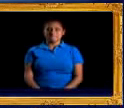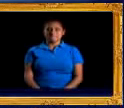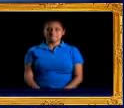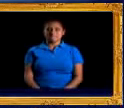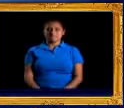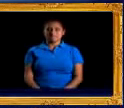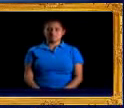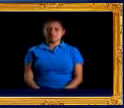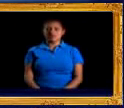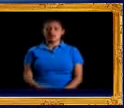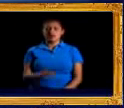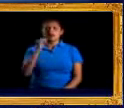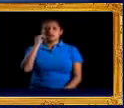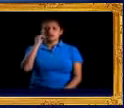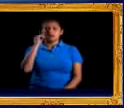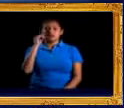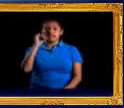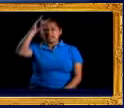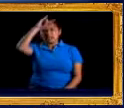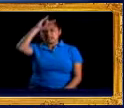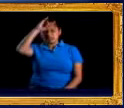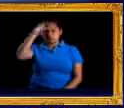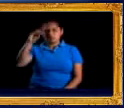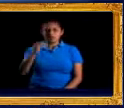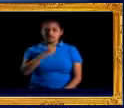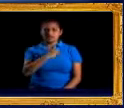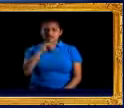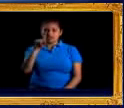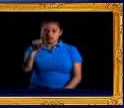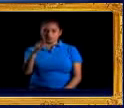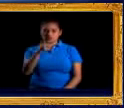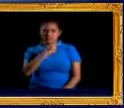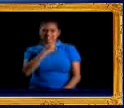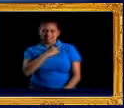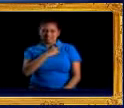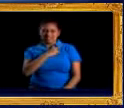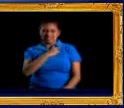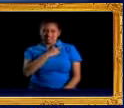que codicies las riquezas de este mundo.